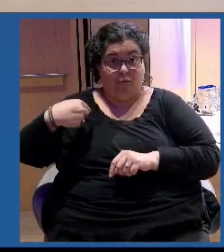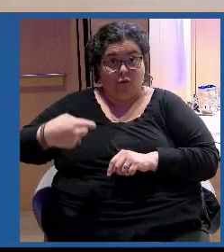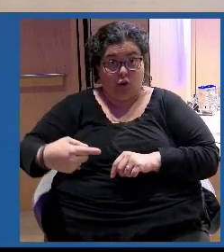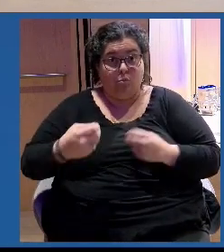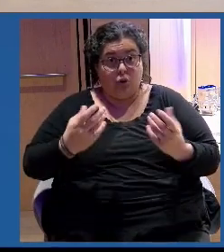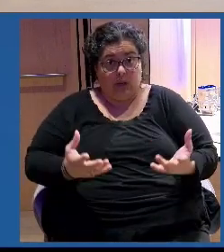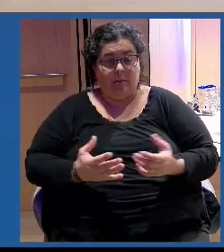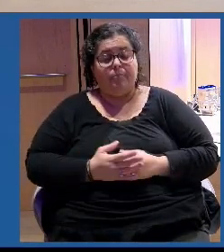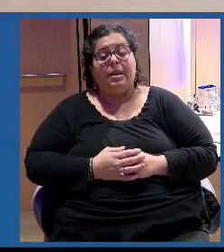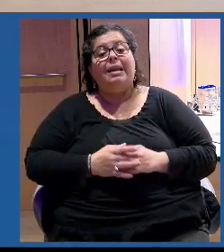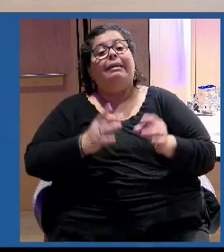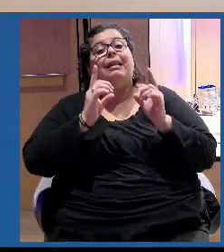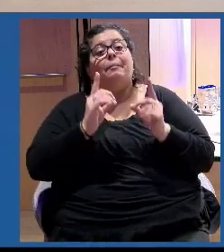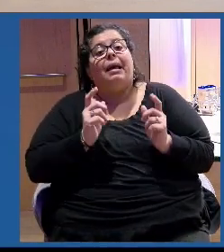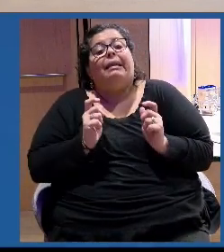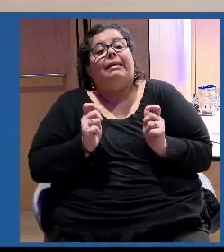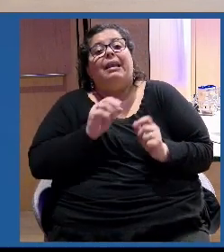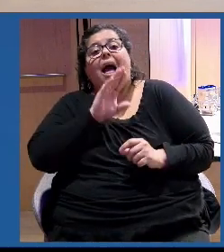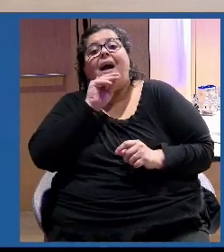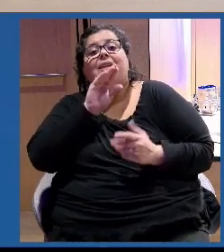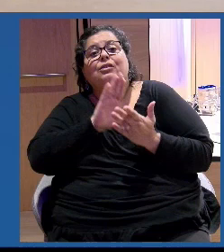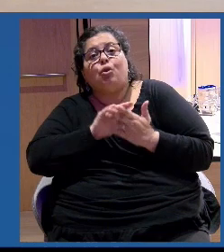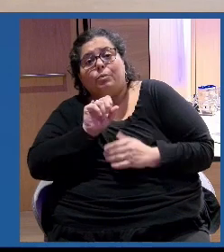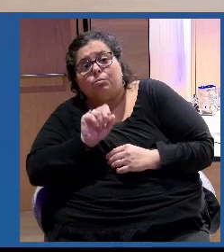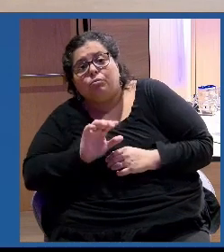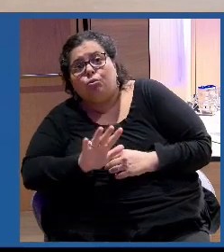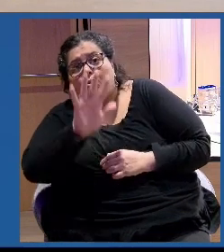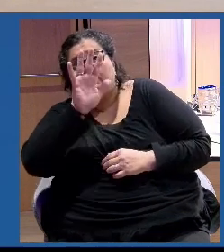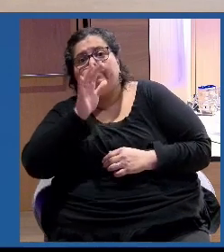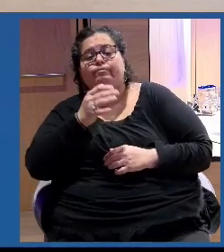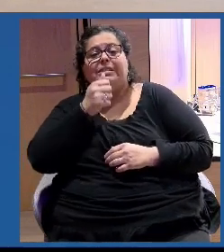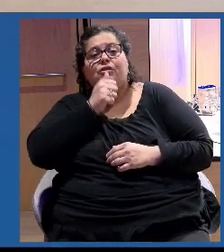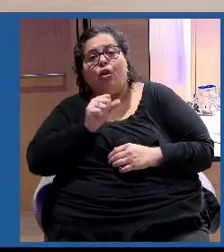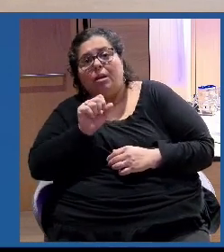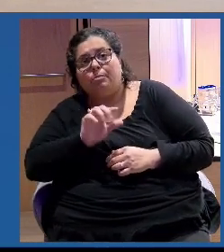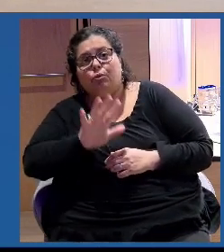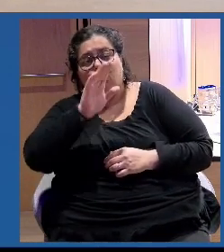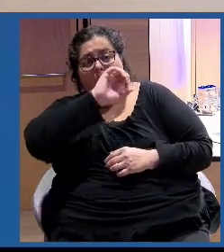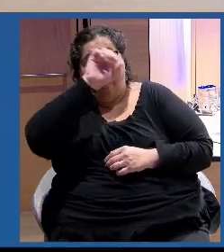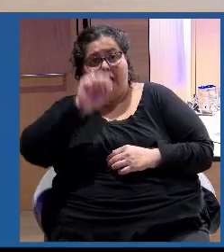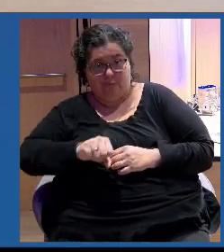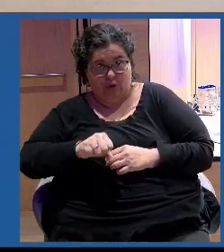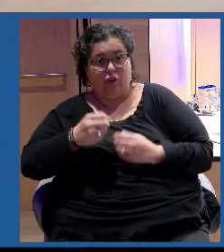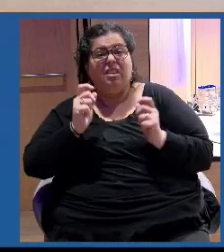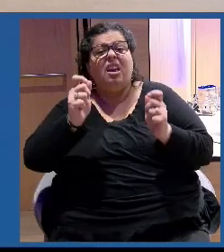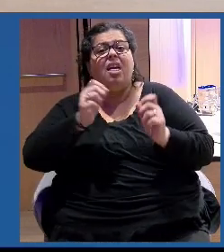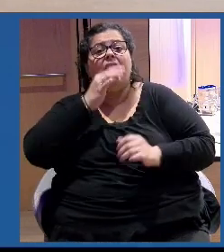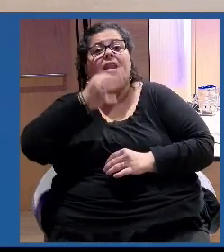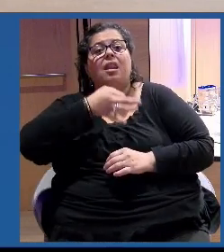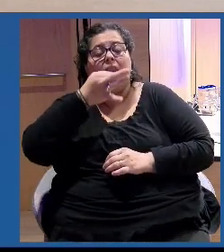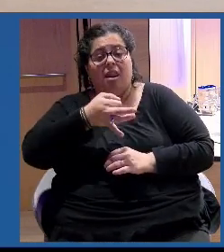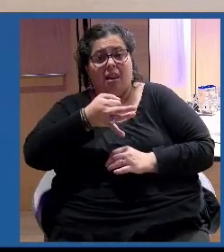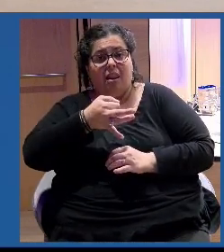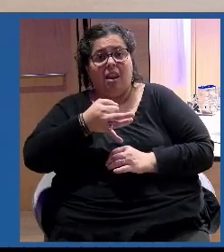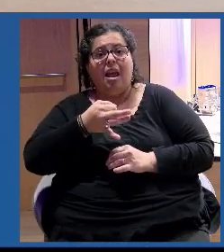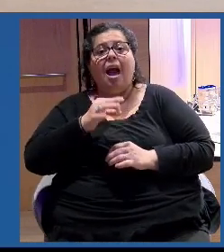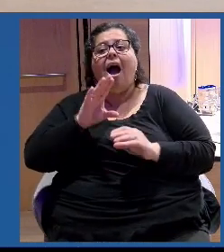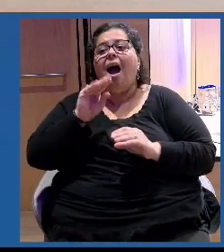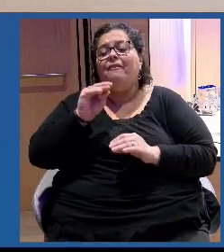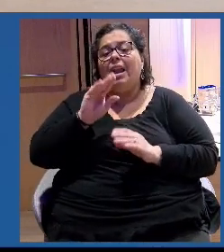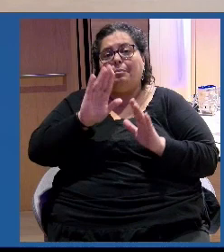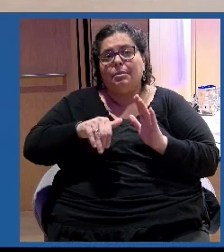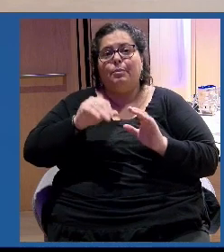cuenta la narrativa afro en Colombia? ¿Cómo la cuenta? ¿Dónde la cuenta? Y si buscamos en Google sobre Colombia,